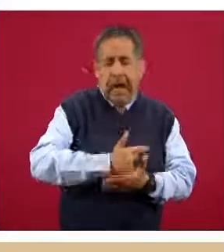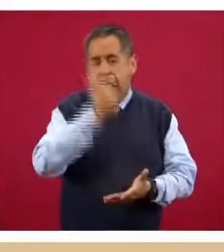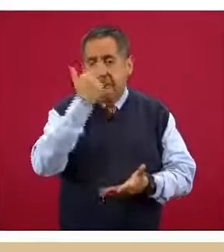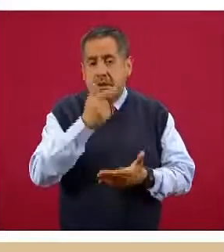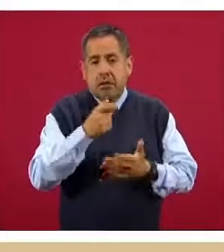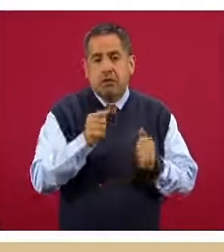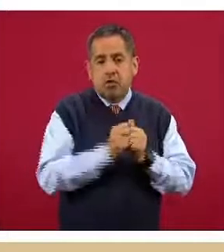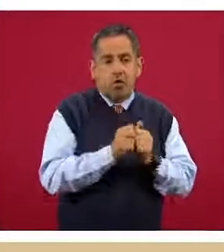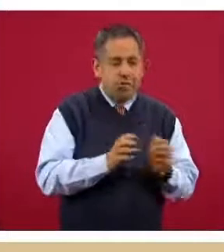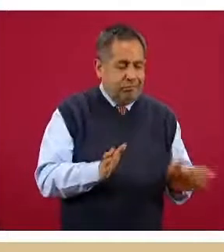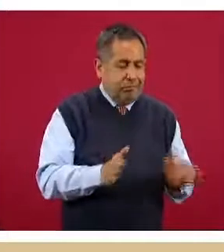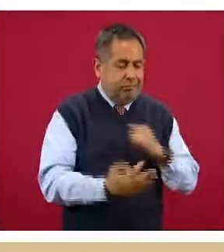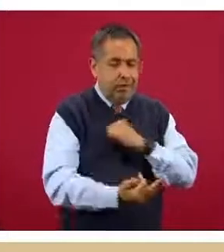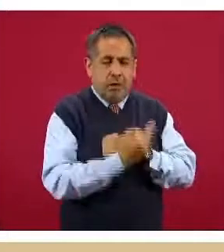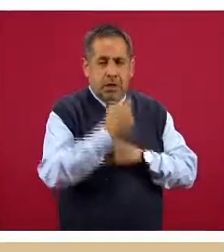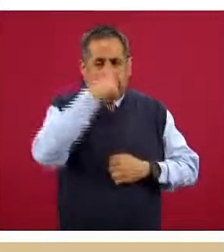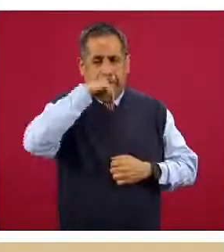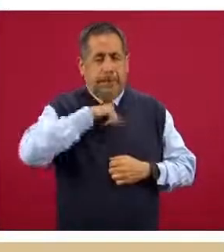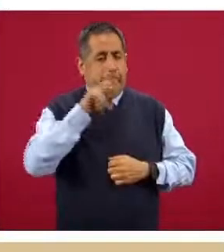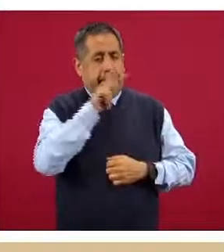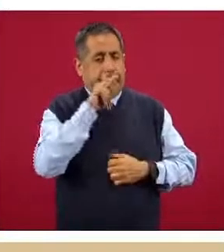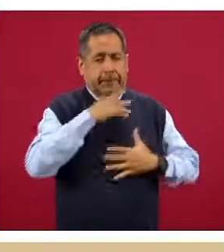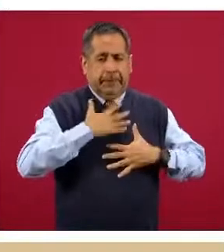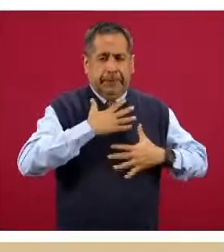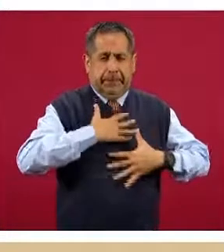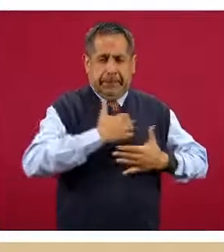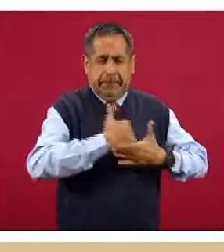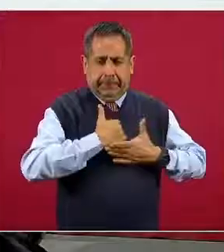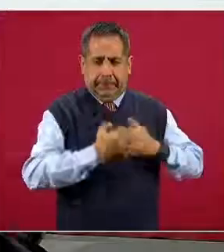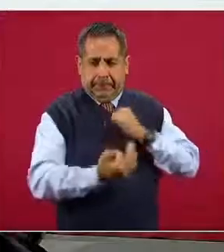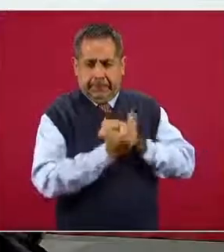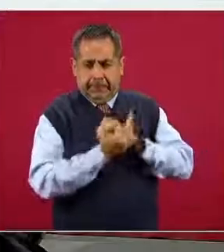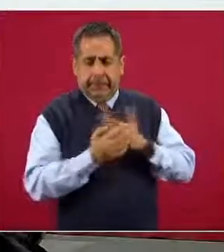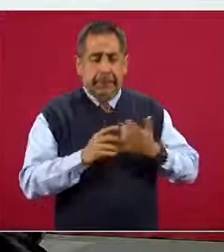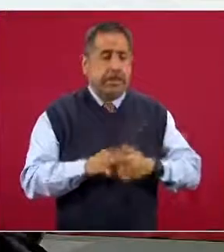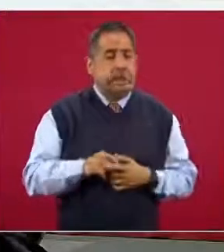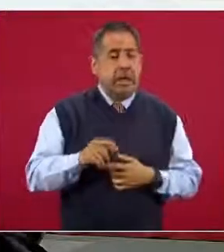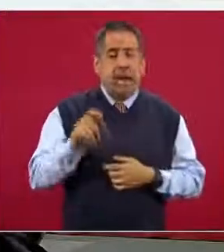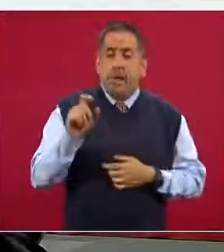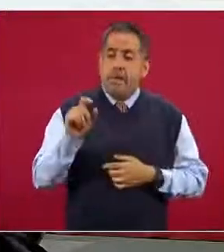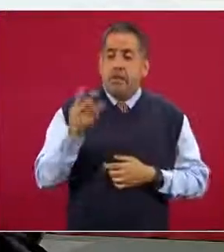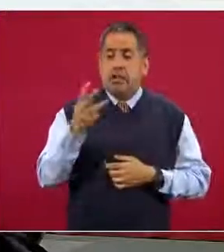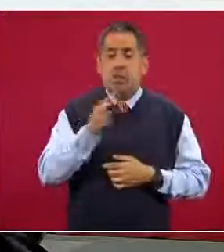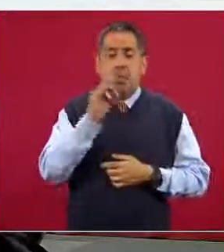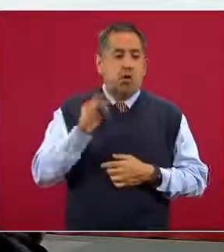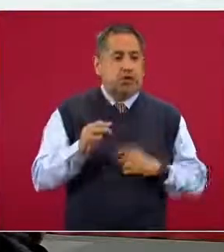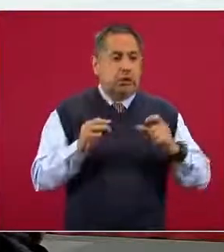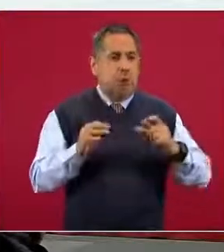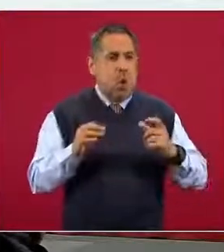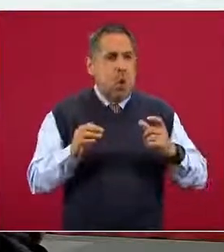ventilador. 23%, una fluctuación de 1% hacia arriba, ayer teníamos